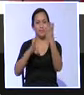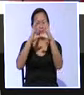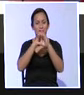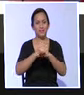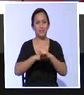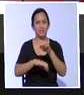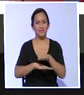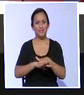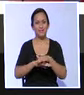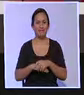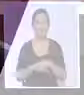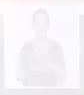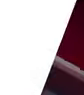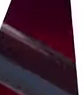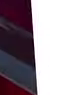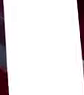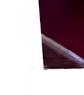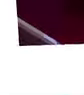tarde